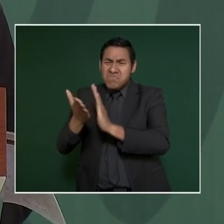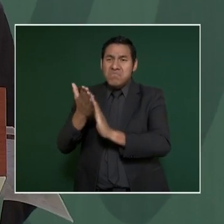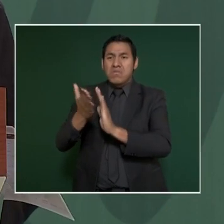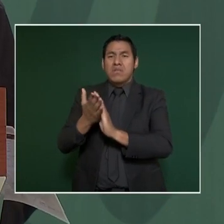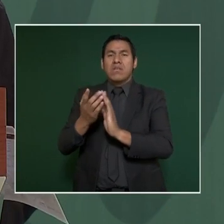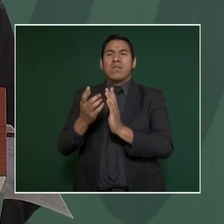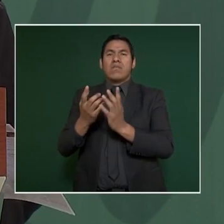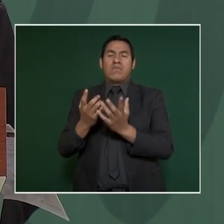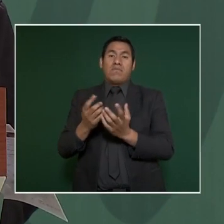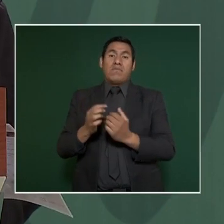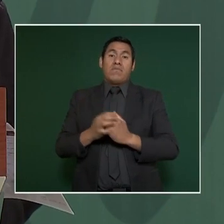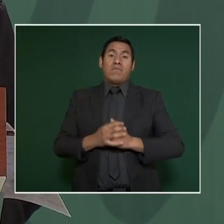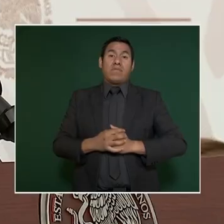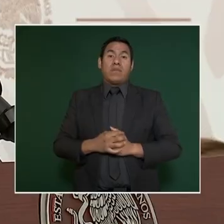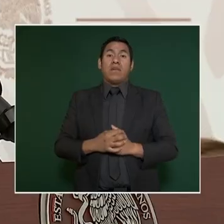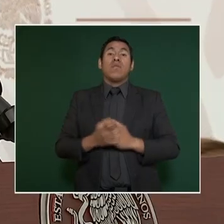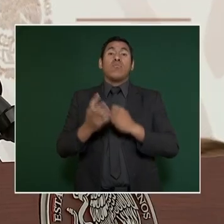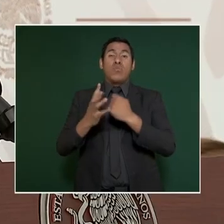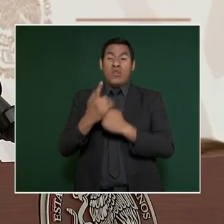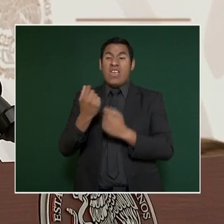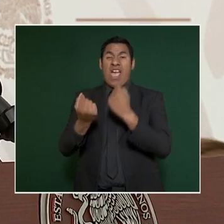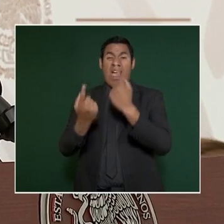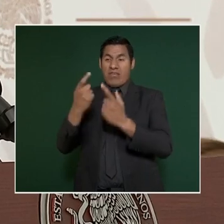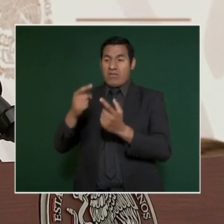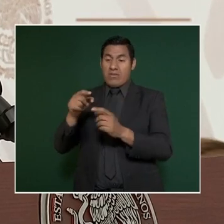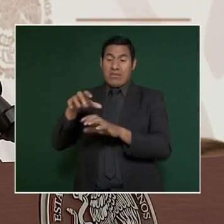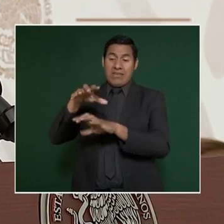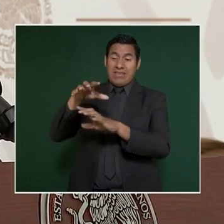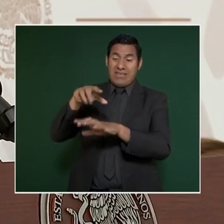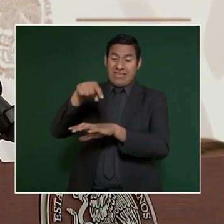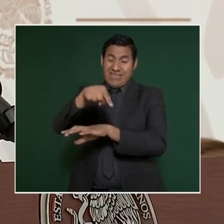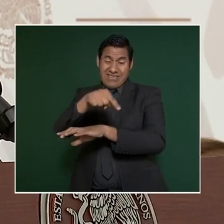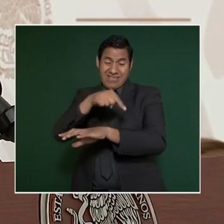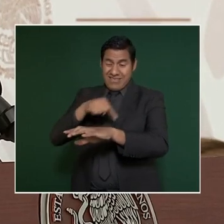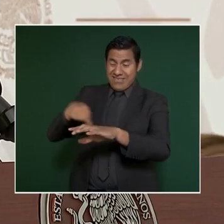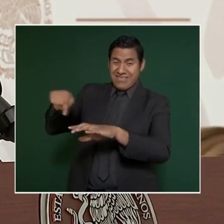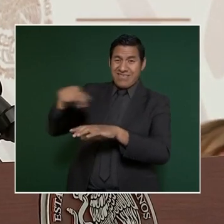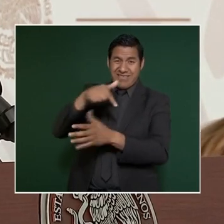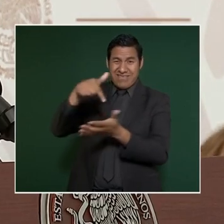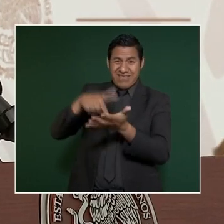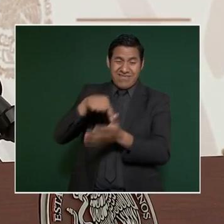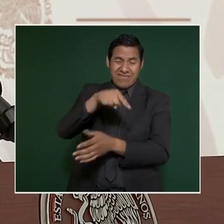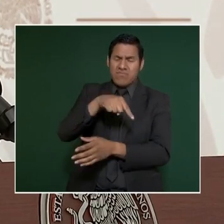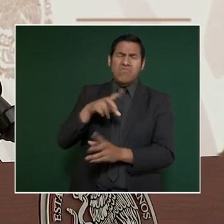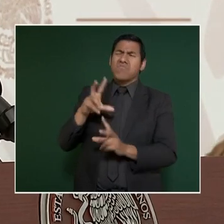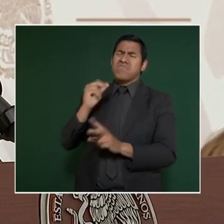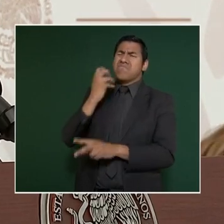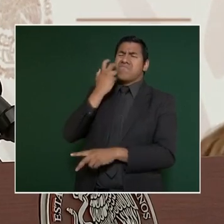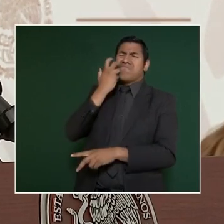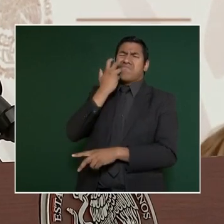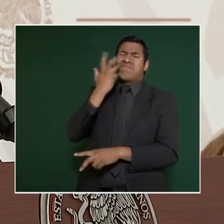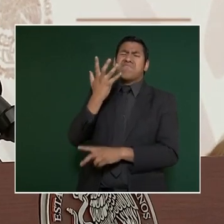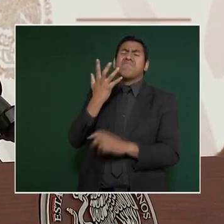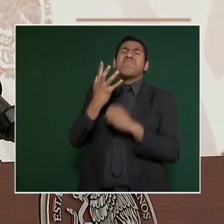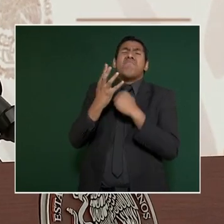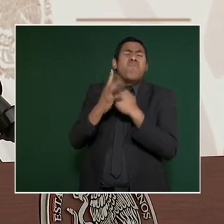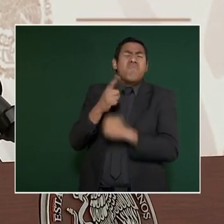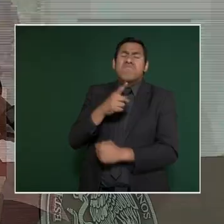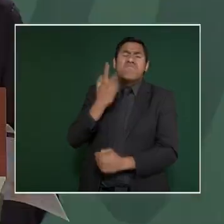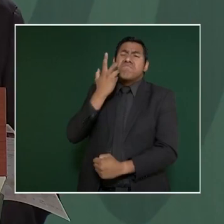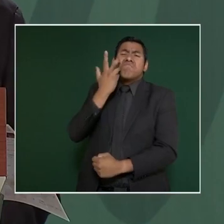colonias que no quieren eh por alguna